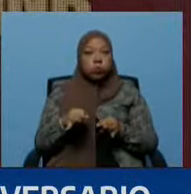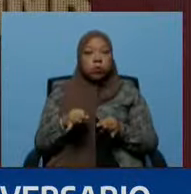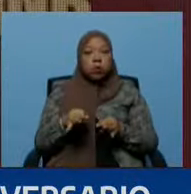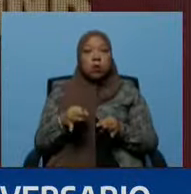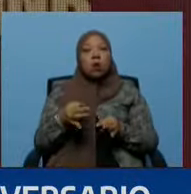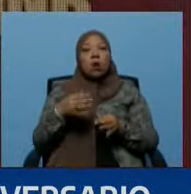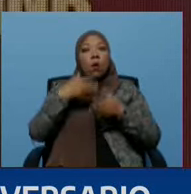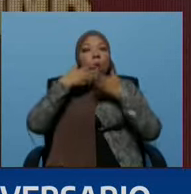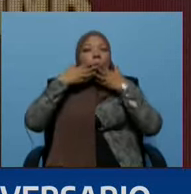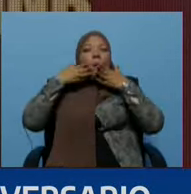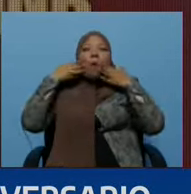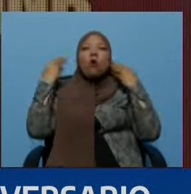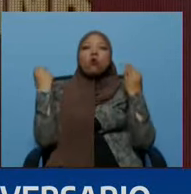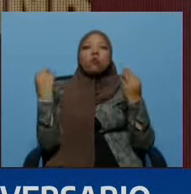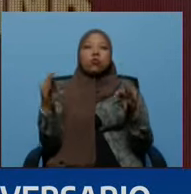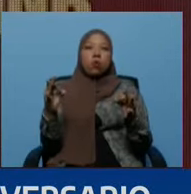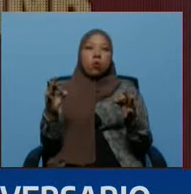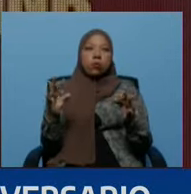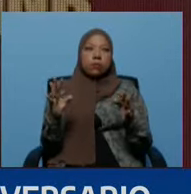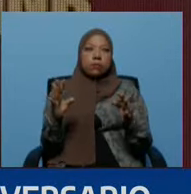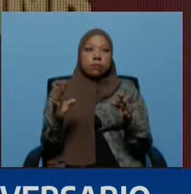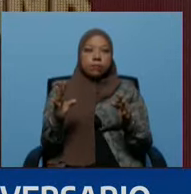plenamente orgullosa